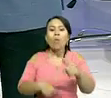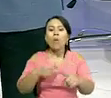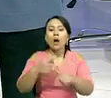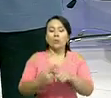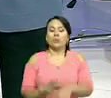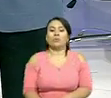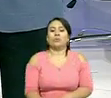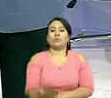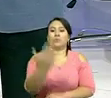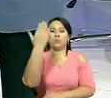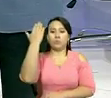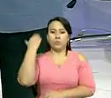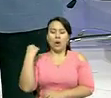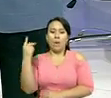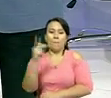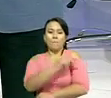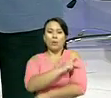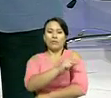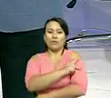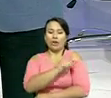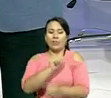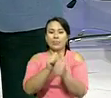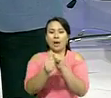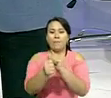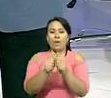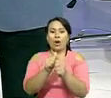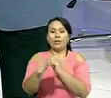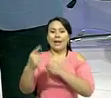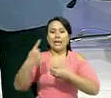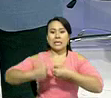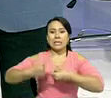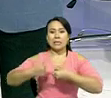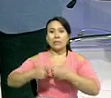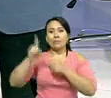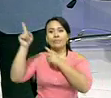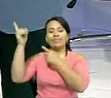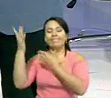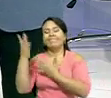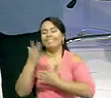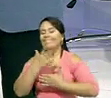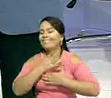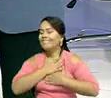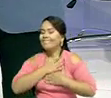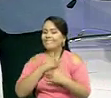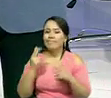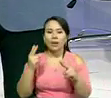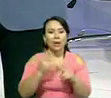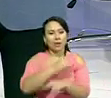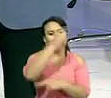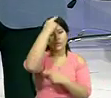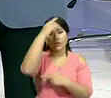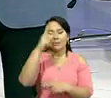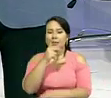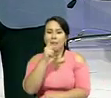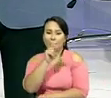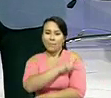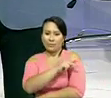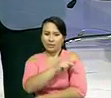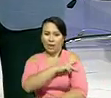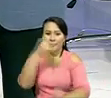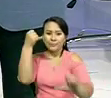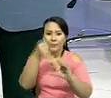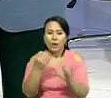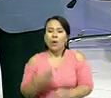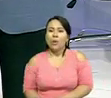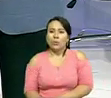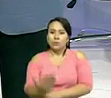menos que por su entrenador de deportes en Quito. Terrible situación. Las agresiones, señoras y señores,